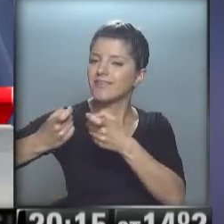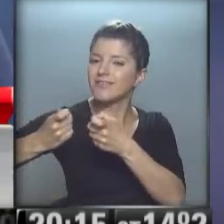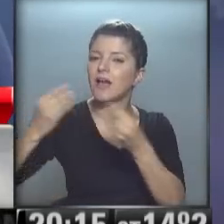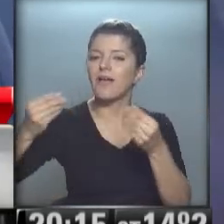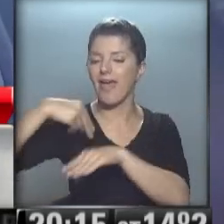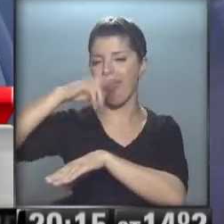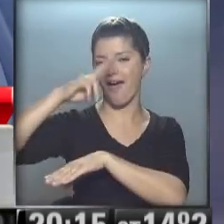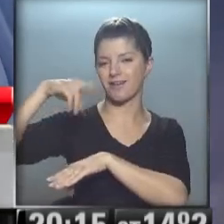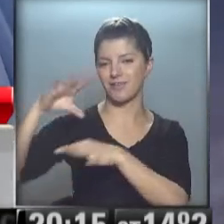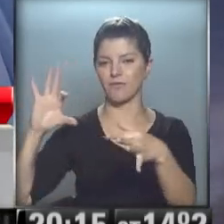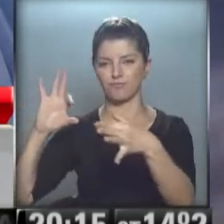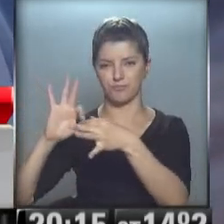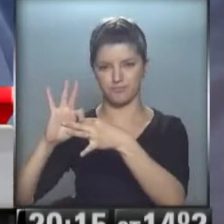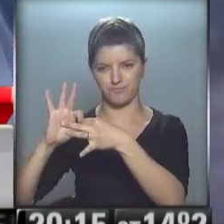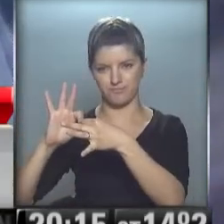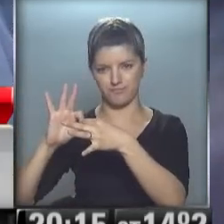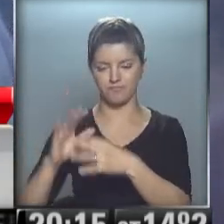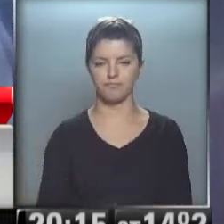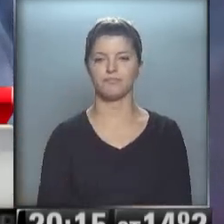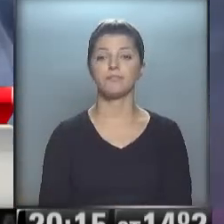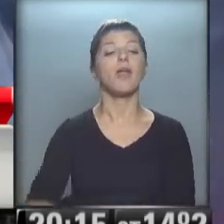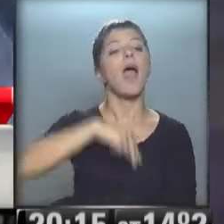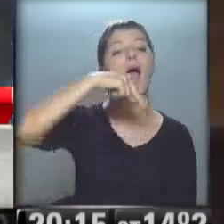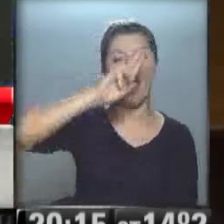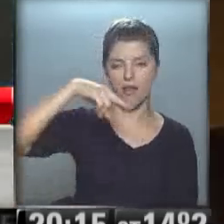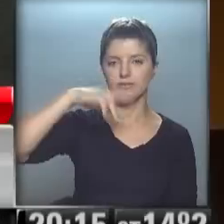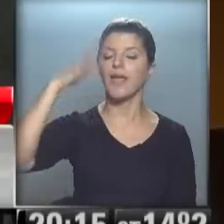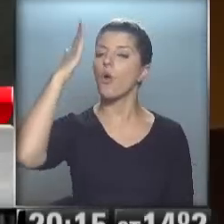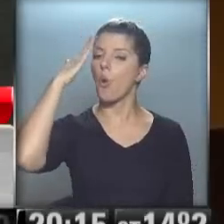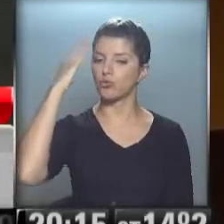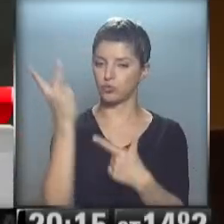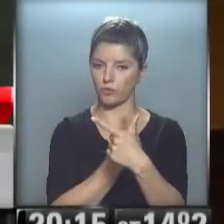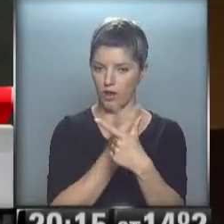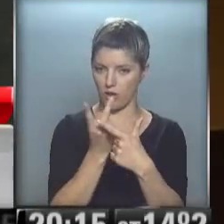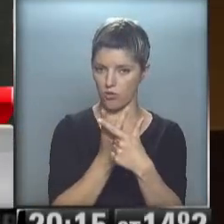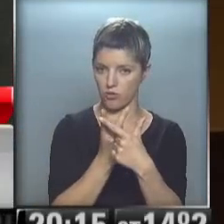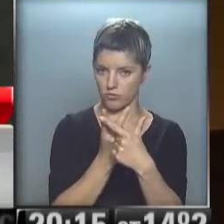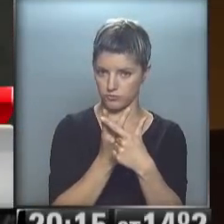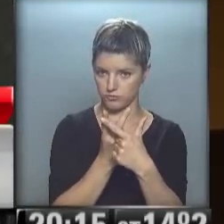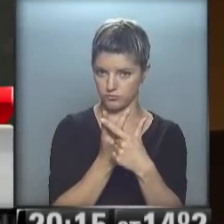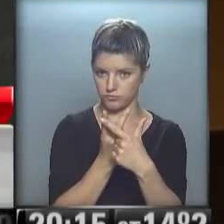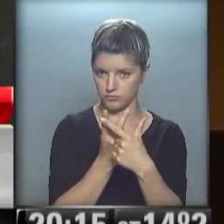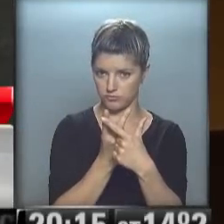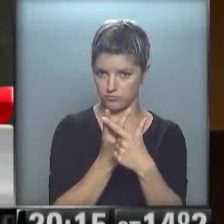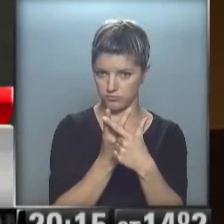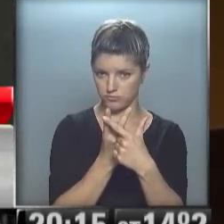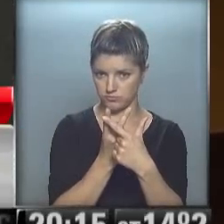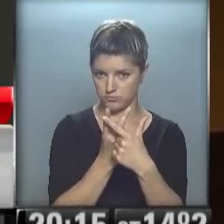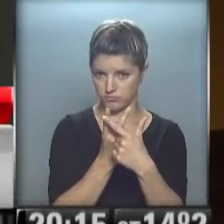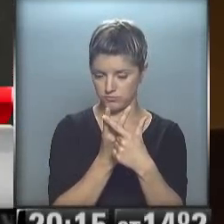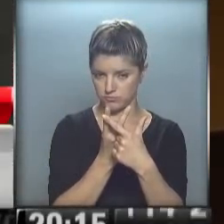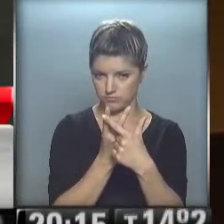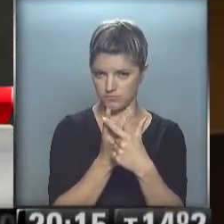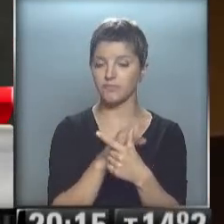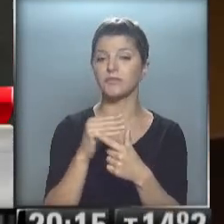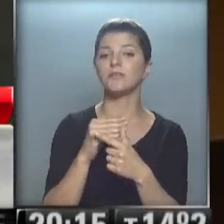¿no? El arte y la cultura es todo menos elitario. Se